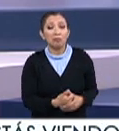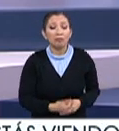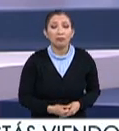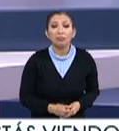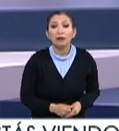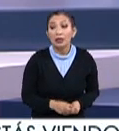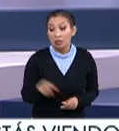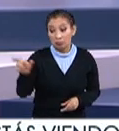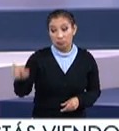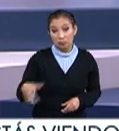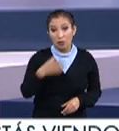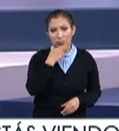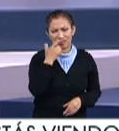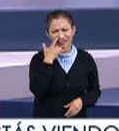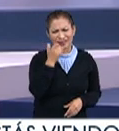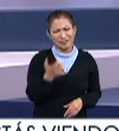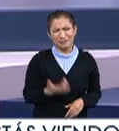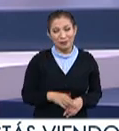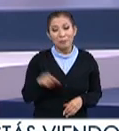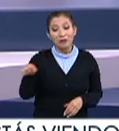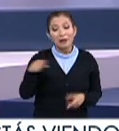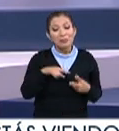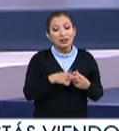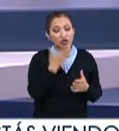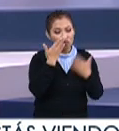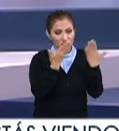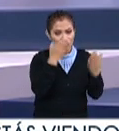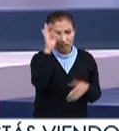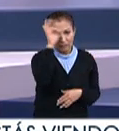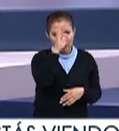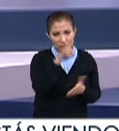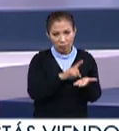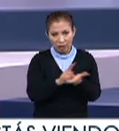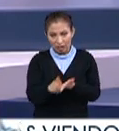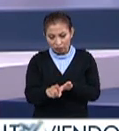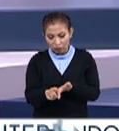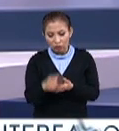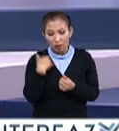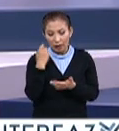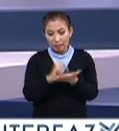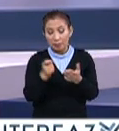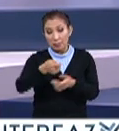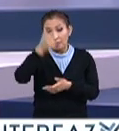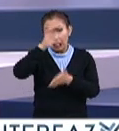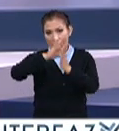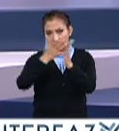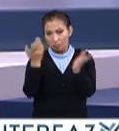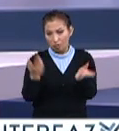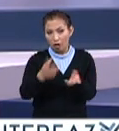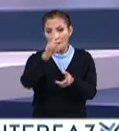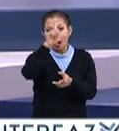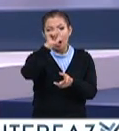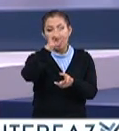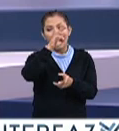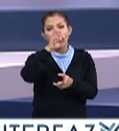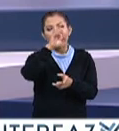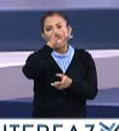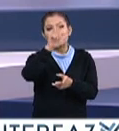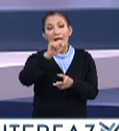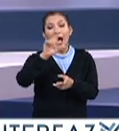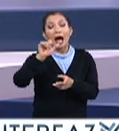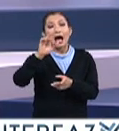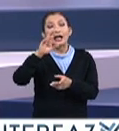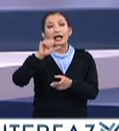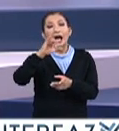Y es un personaje rarísimo porque empezó a estudiar filosofía, derecho, escribe su primer libro que es Labranza Arcaica,